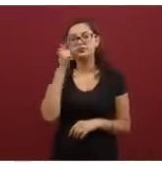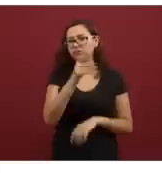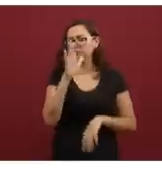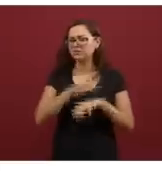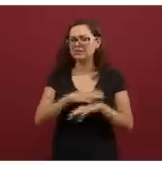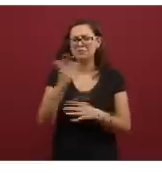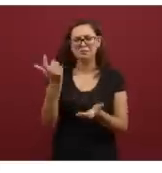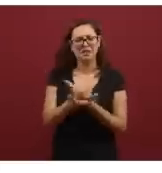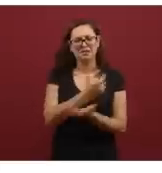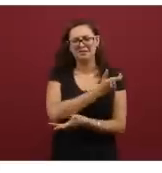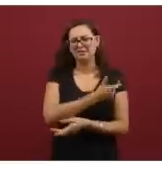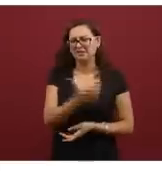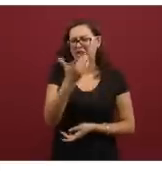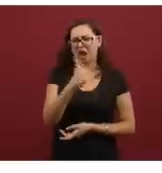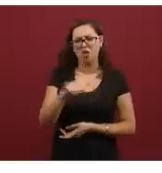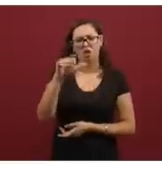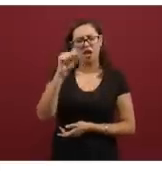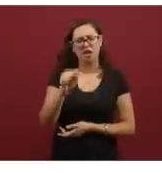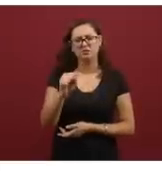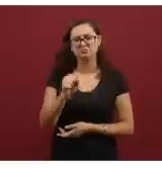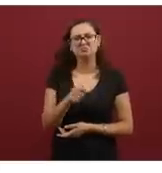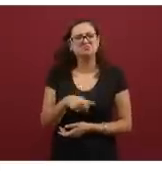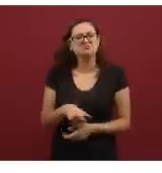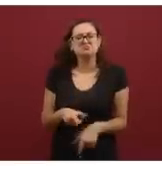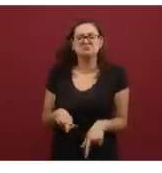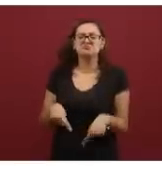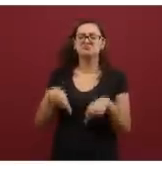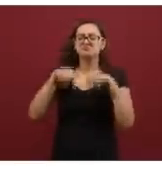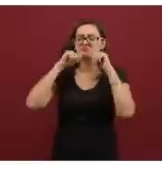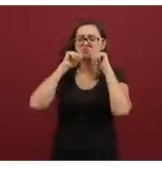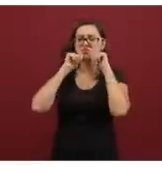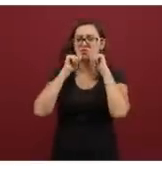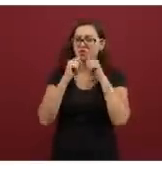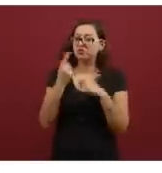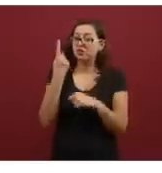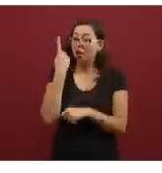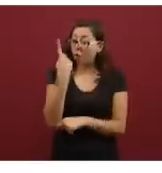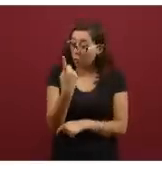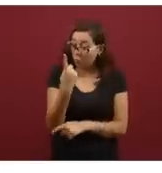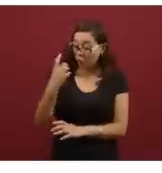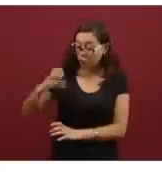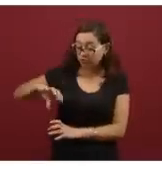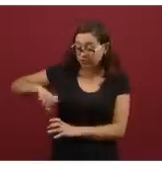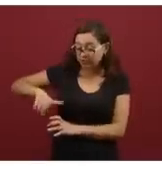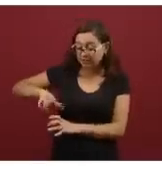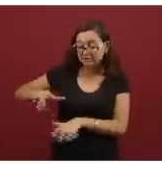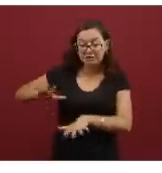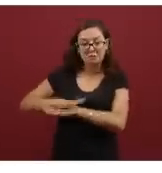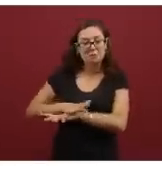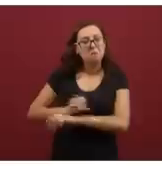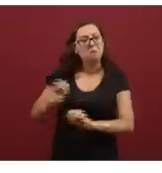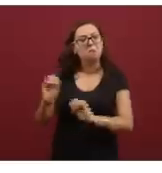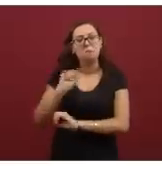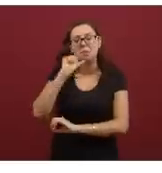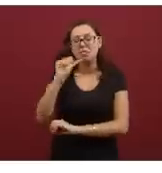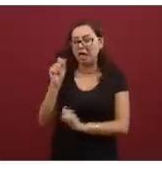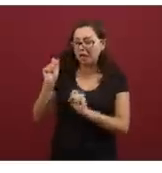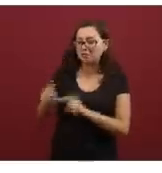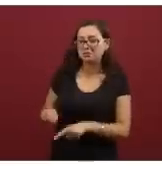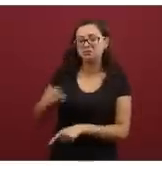márgenes más altos en el país y, sin embargo, no están renovando un solo cilindro. Por eso, en